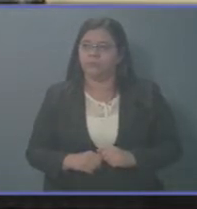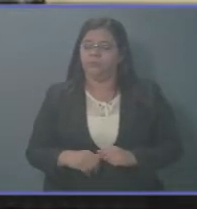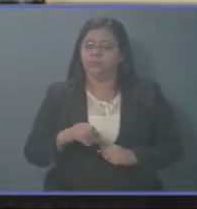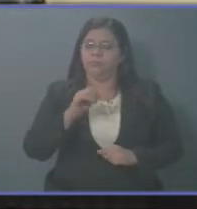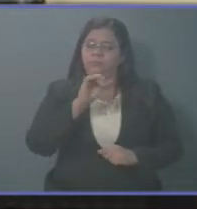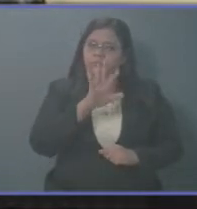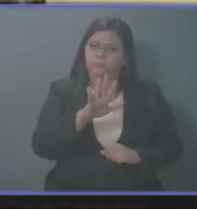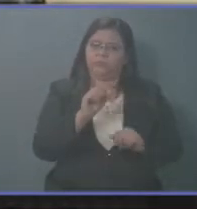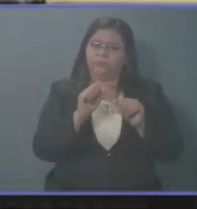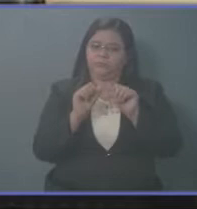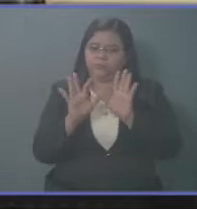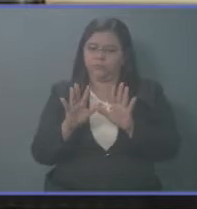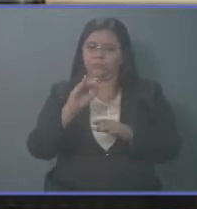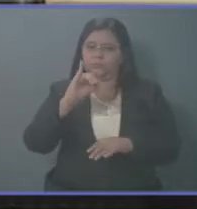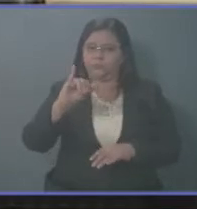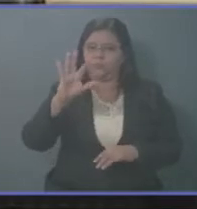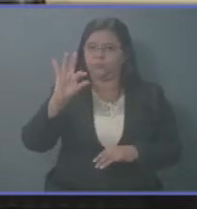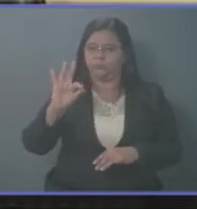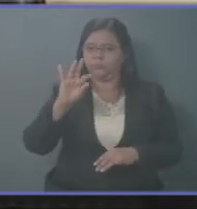510 IF